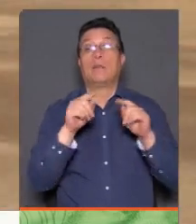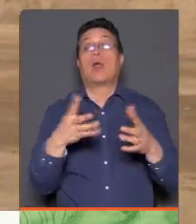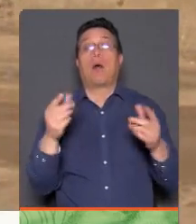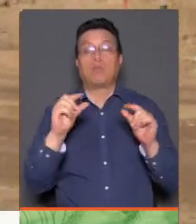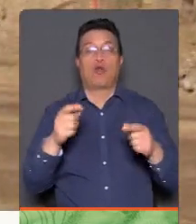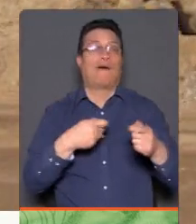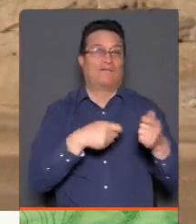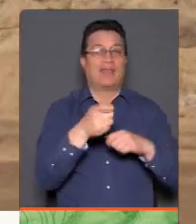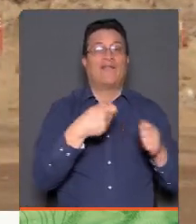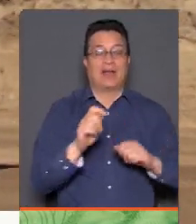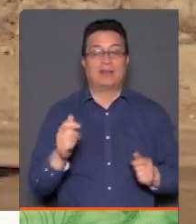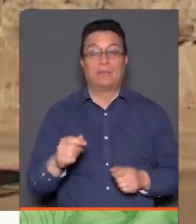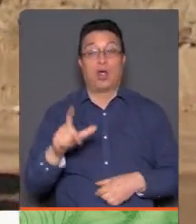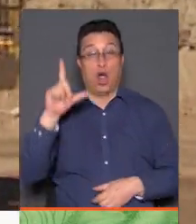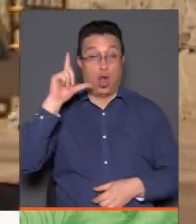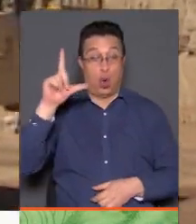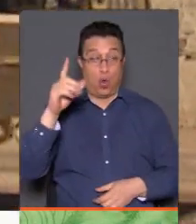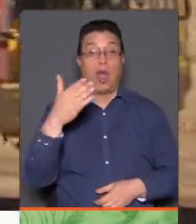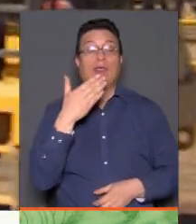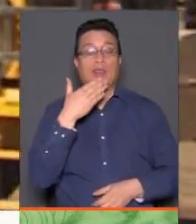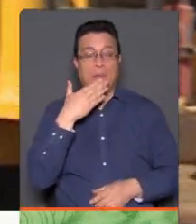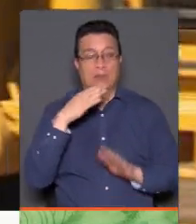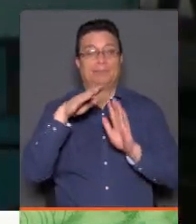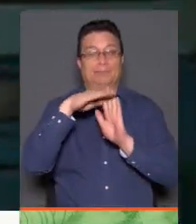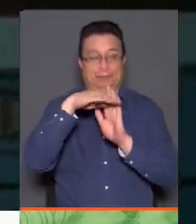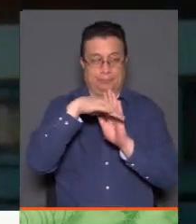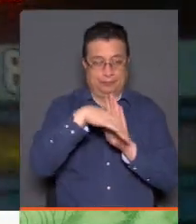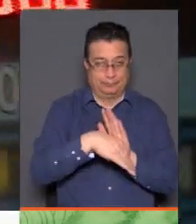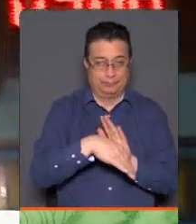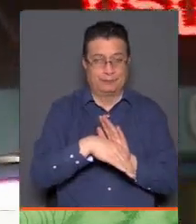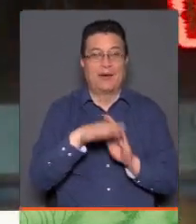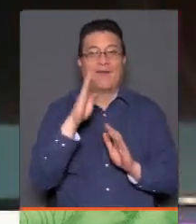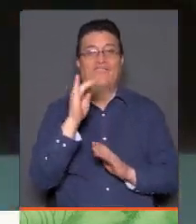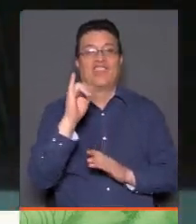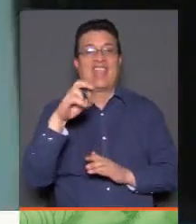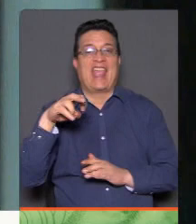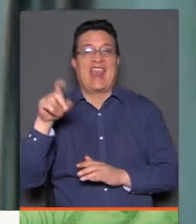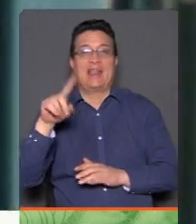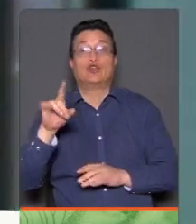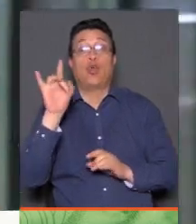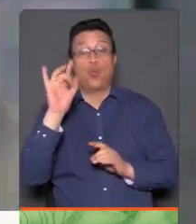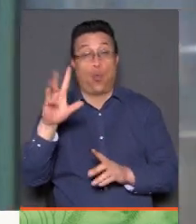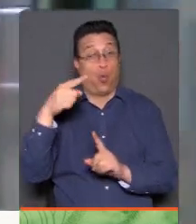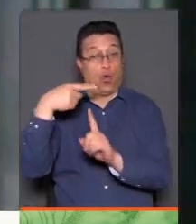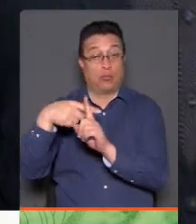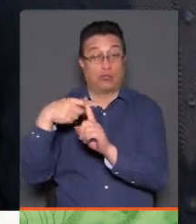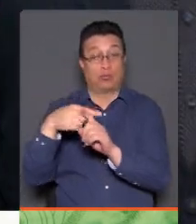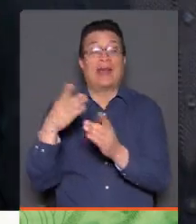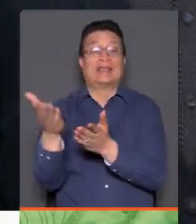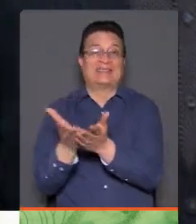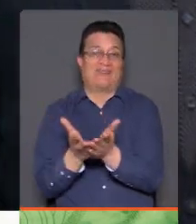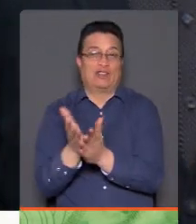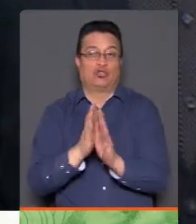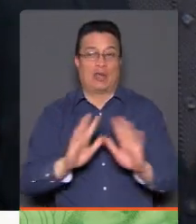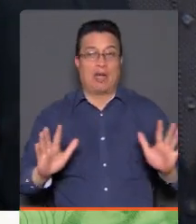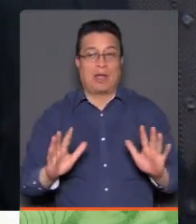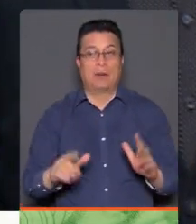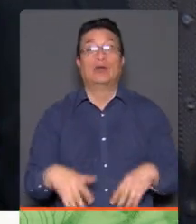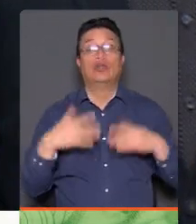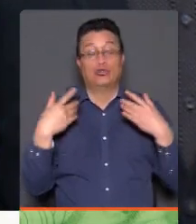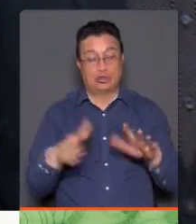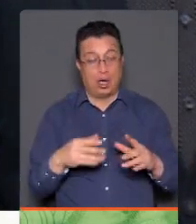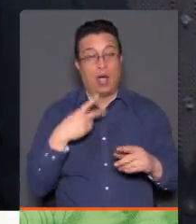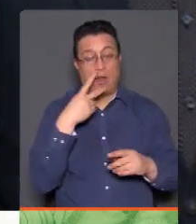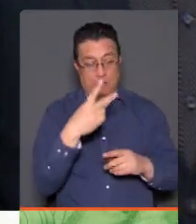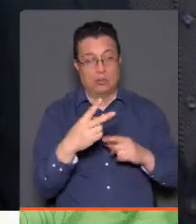venta. En julio también cayó la producción de bienes y solo uno de los sectores tuvo un desempeño positivo, los servicios. Ya estamos empezando a